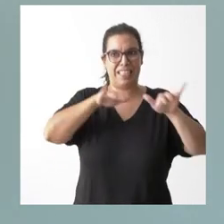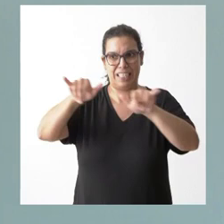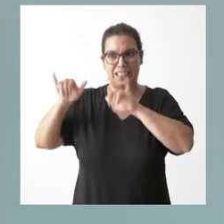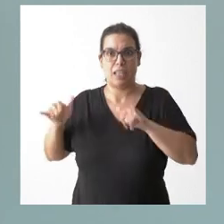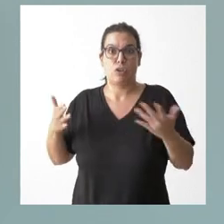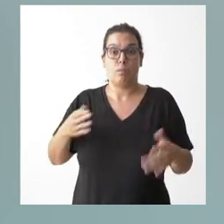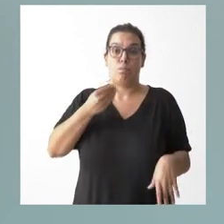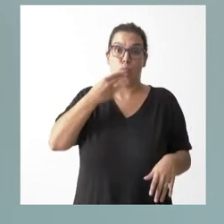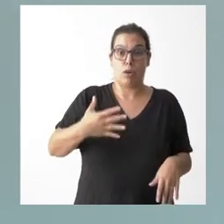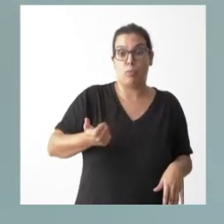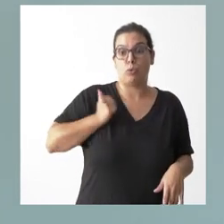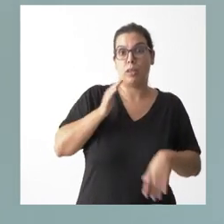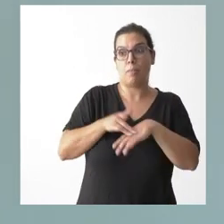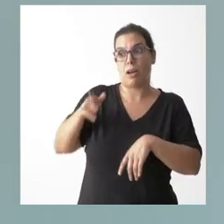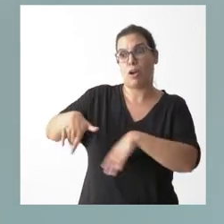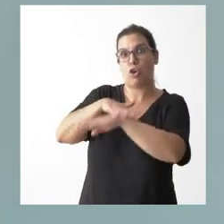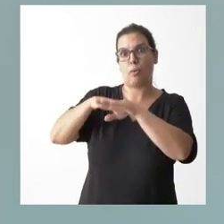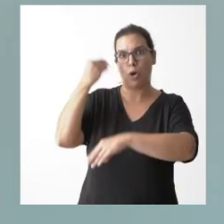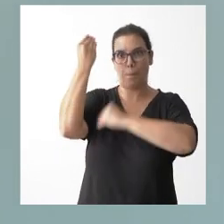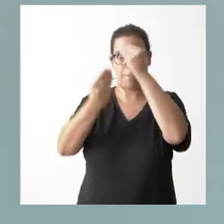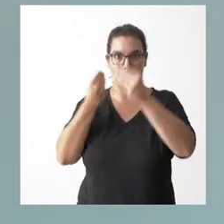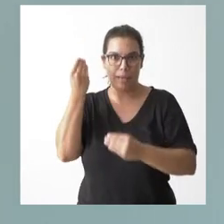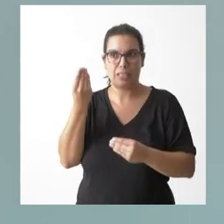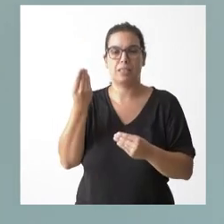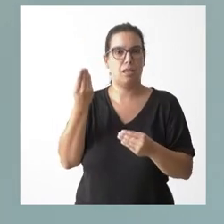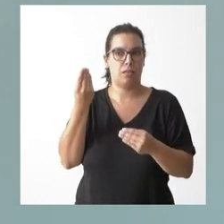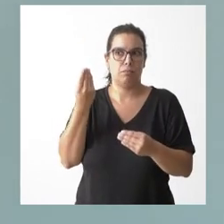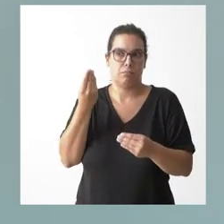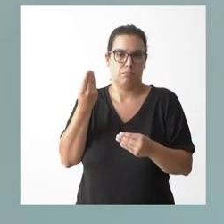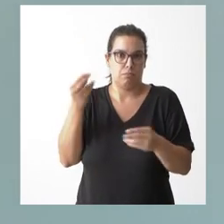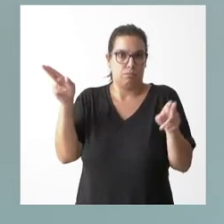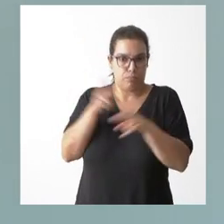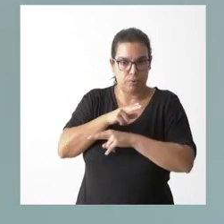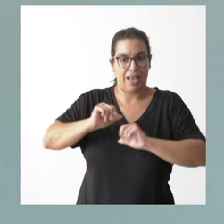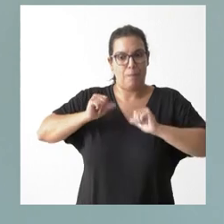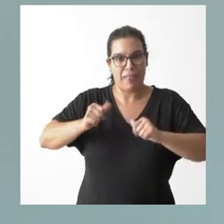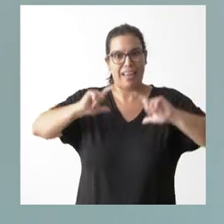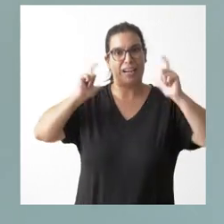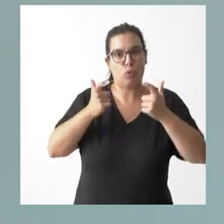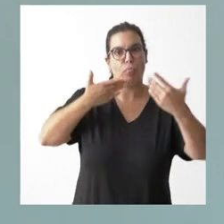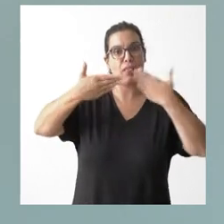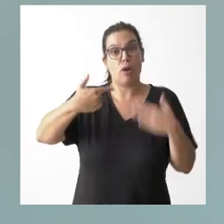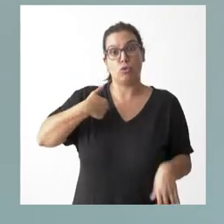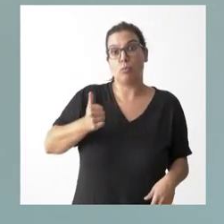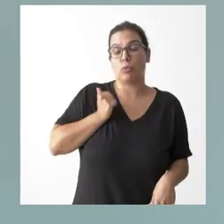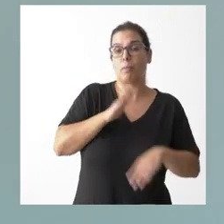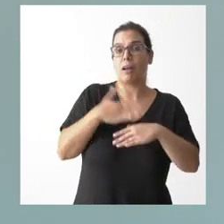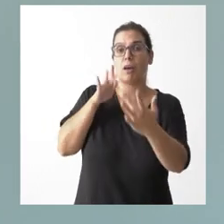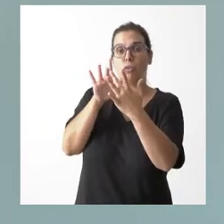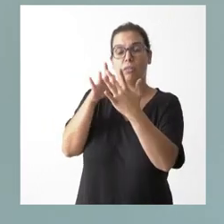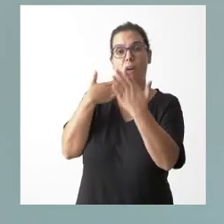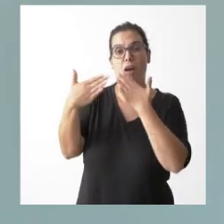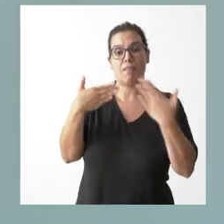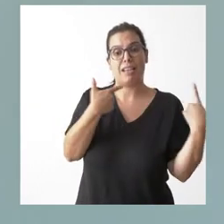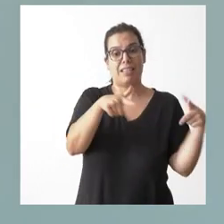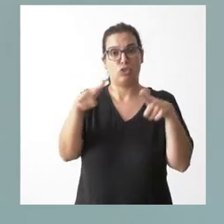para que el Gobierno lo considerara, lo retirara incluso, procediera a abrir un ámbito de diálogo. Yo he tenido la ocasión de hablar con los